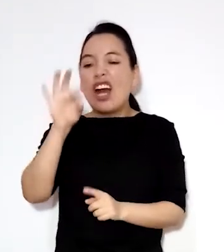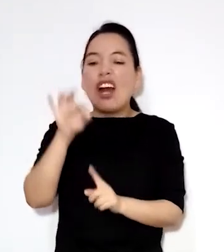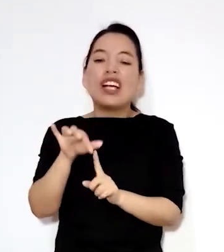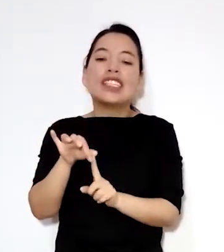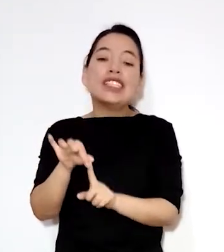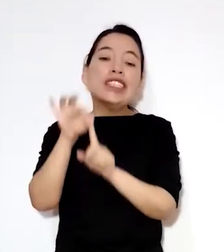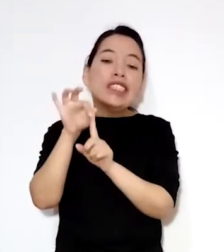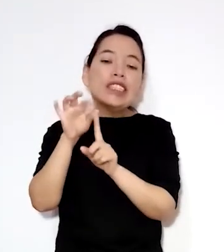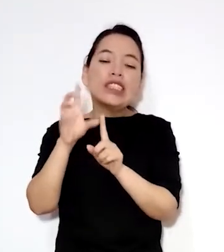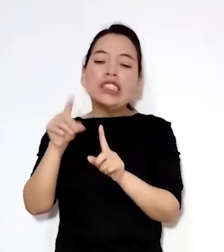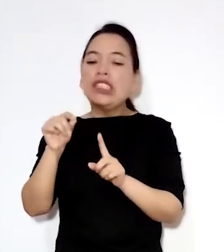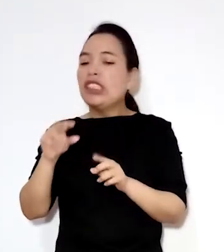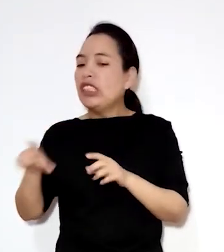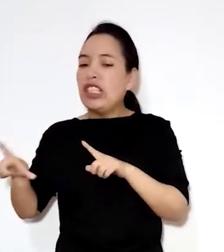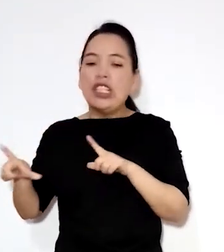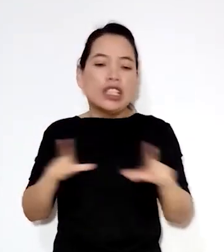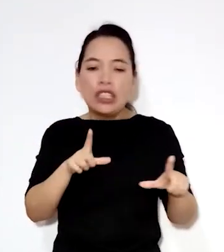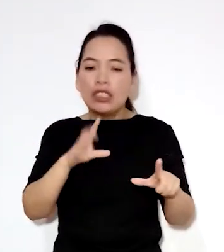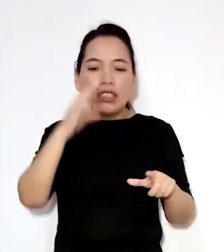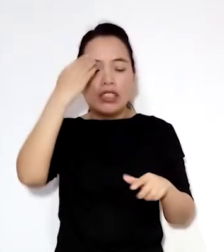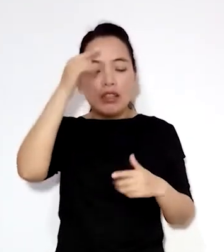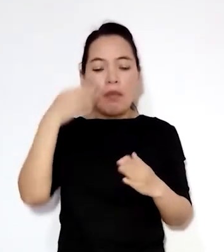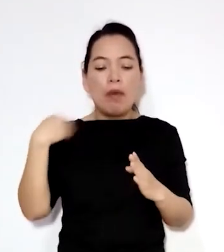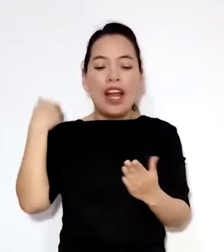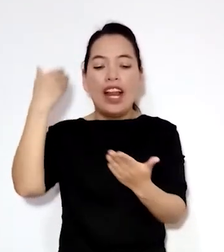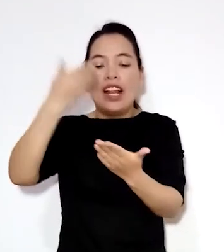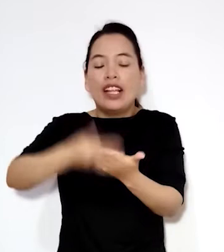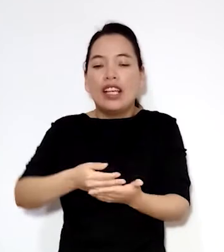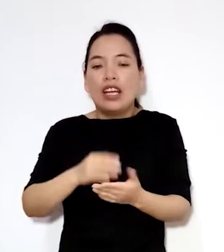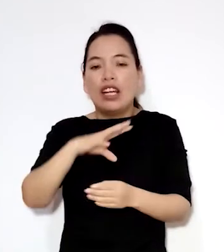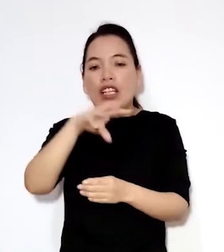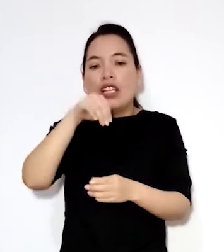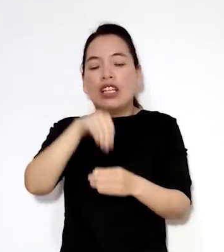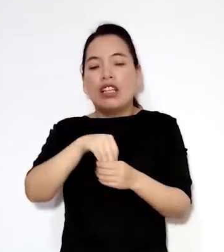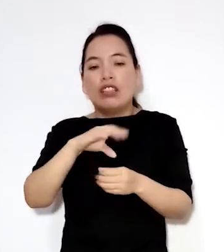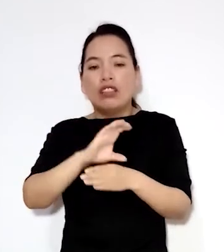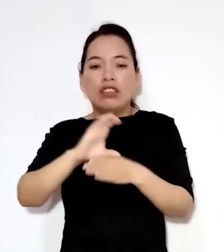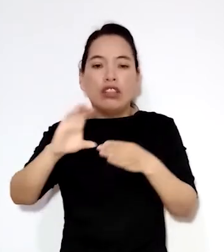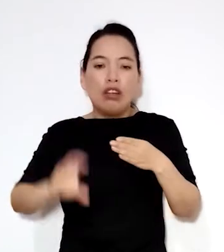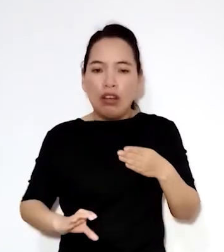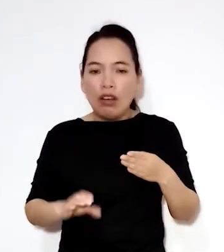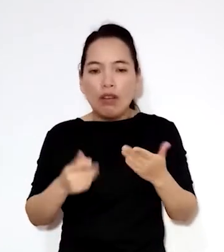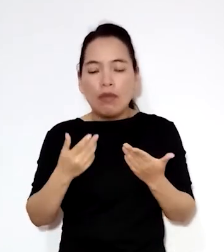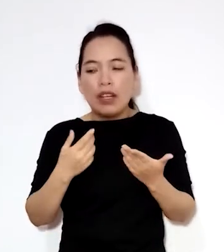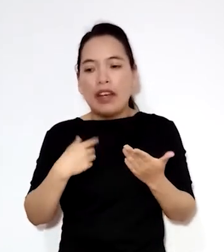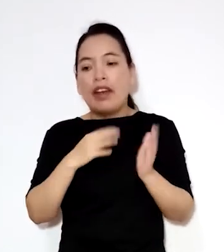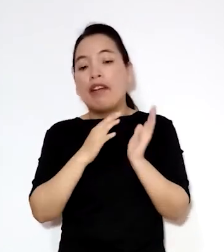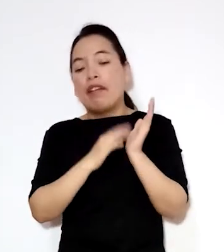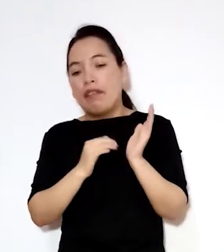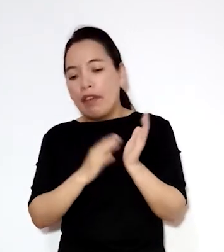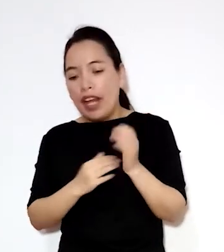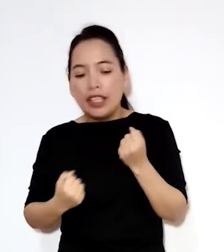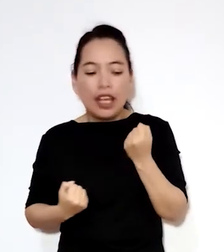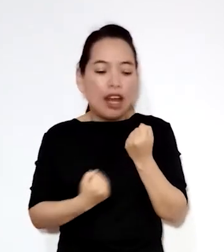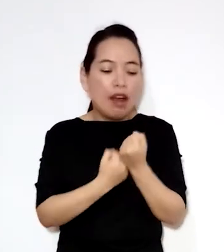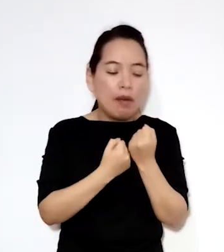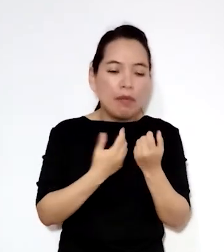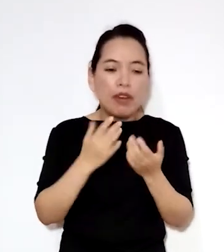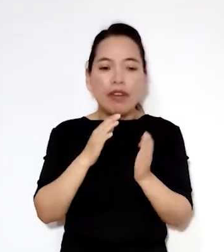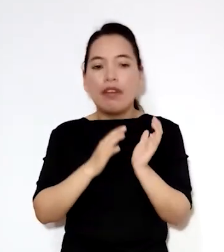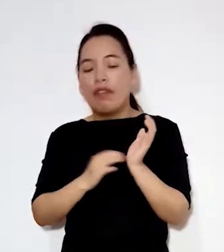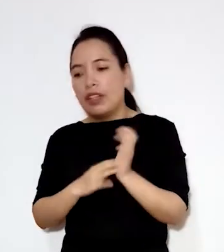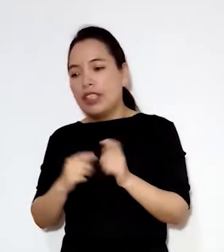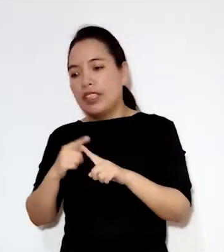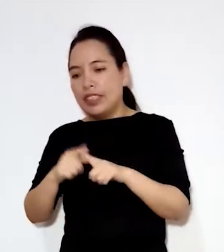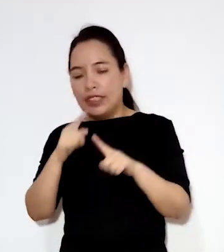hay ciertas personas, hay ciertas condiciones que todavía merecen ciertos tratamientos especiales, que todavía